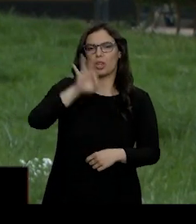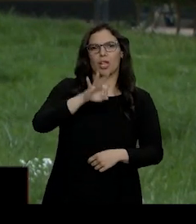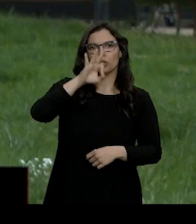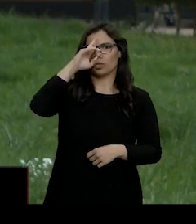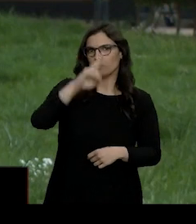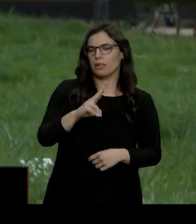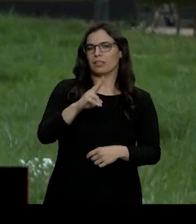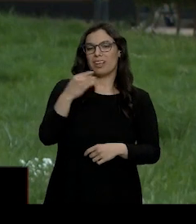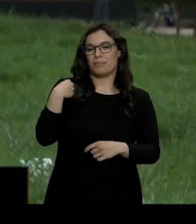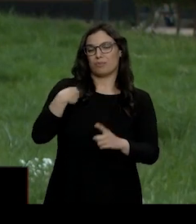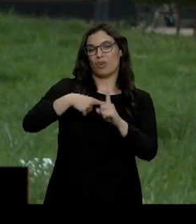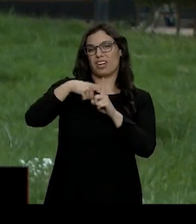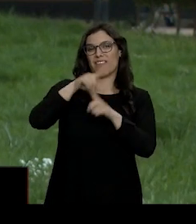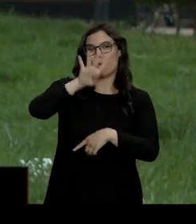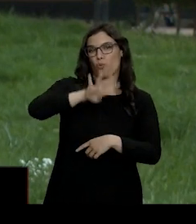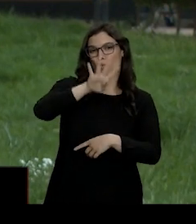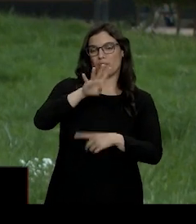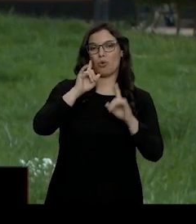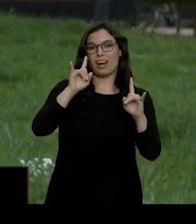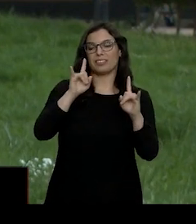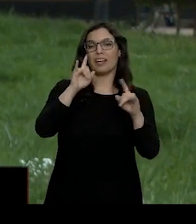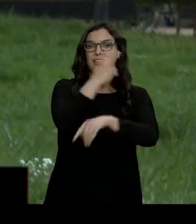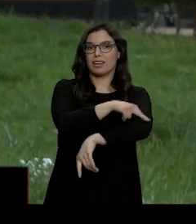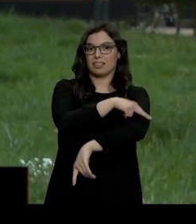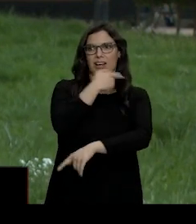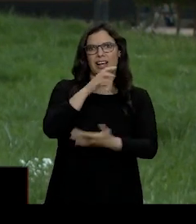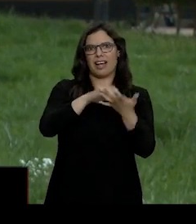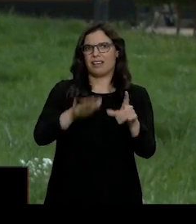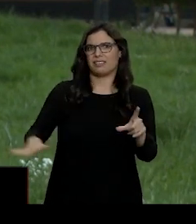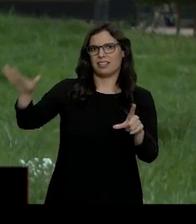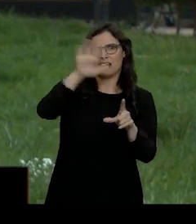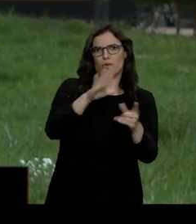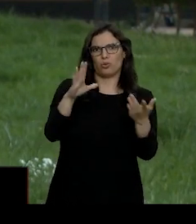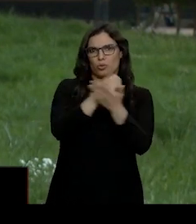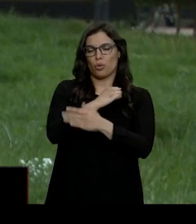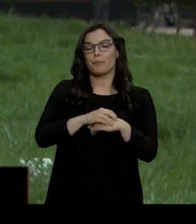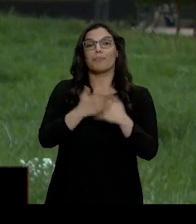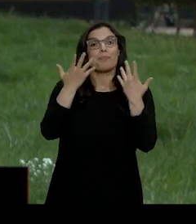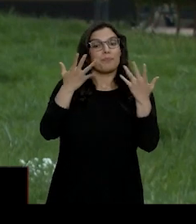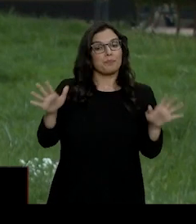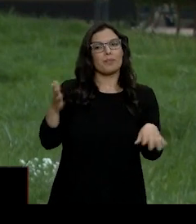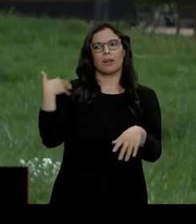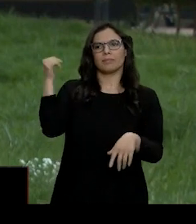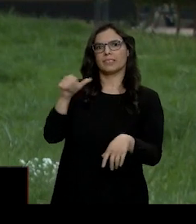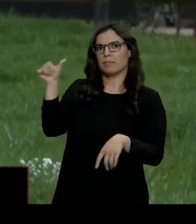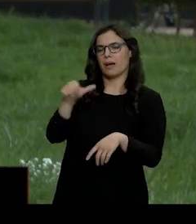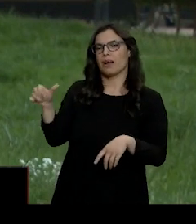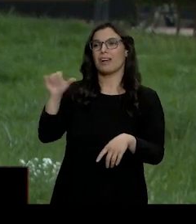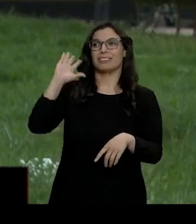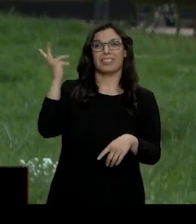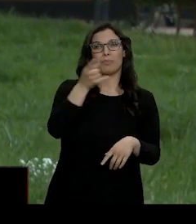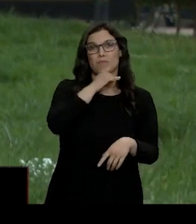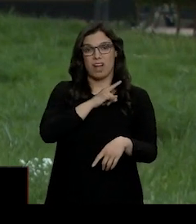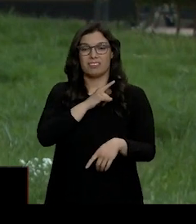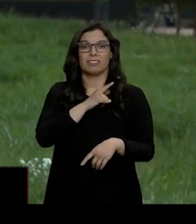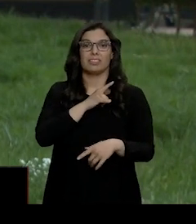que marca el nivel 4 de alerta sanitaria en el que está toda Castilla y León. No obstante, después de semanas de muy malas condiciones